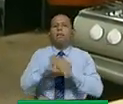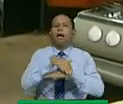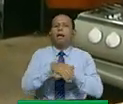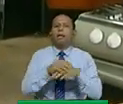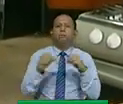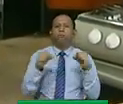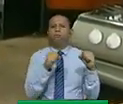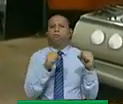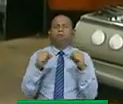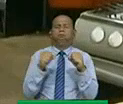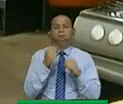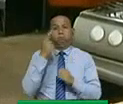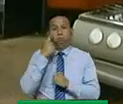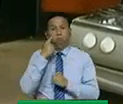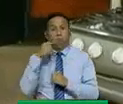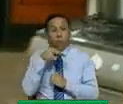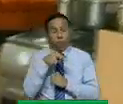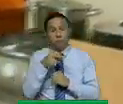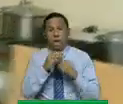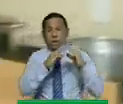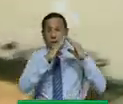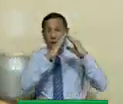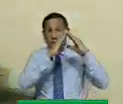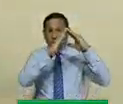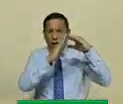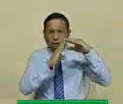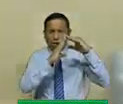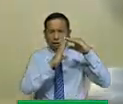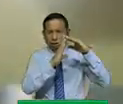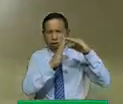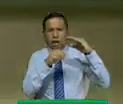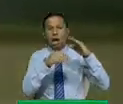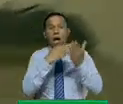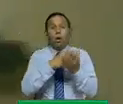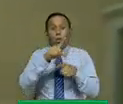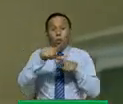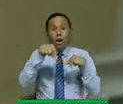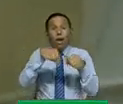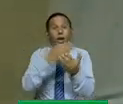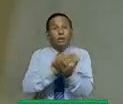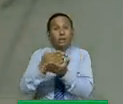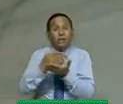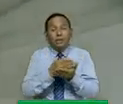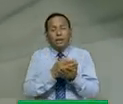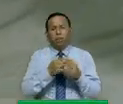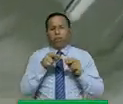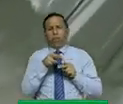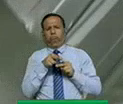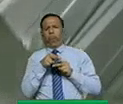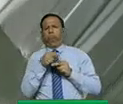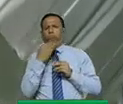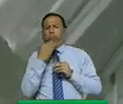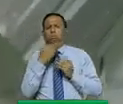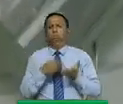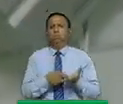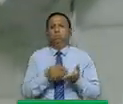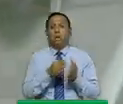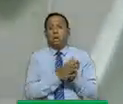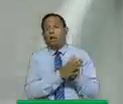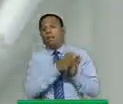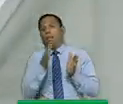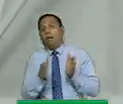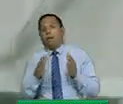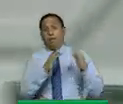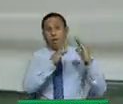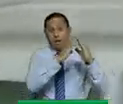Les vamos a mostrar cómo quedó el techo de la cocina de ese domicilio, donde en la parte de al lado, la vivienda